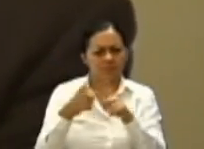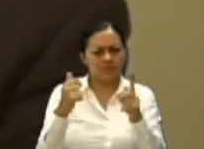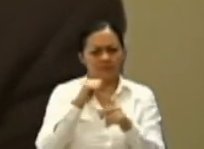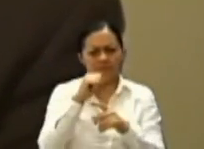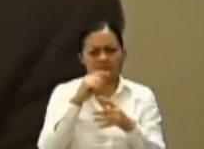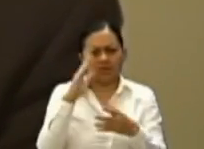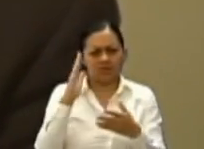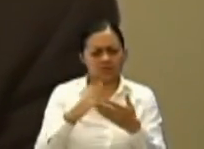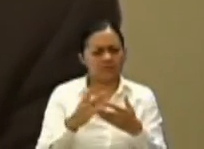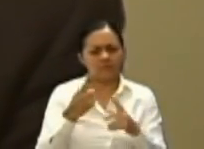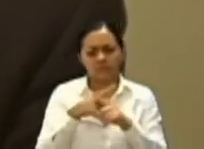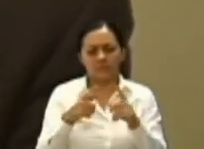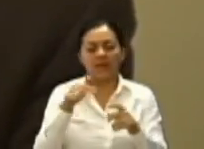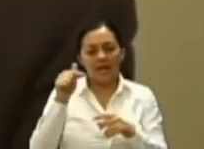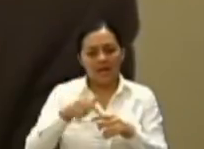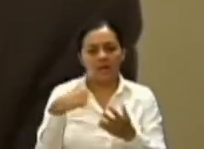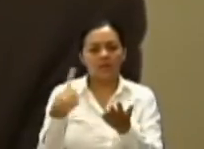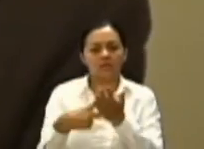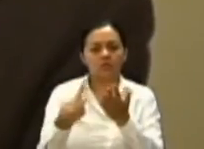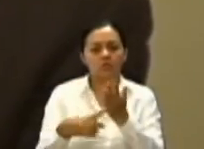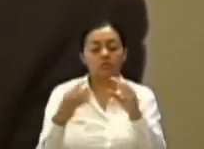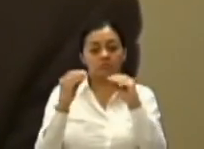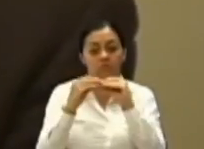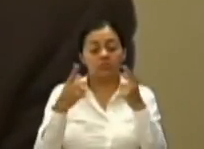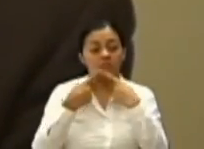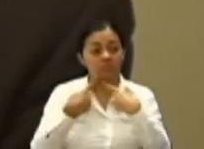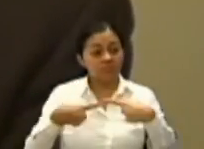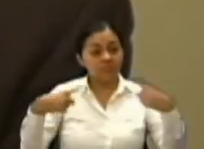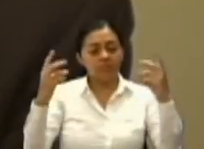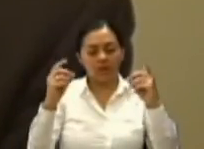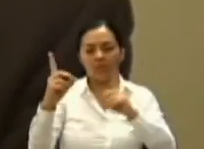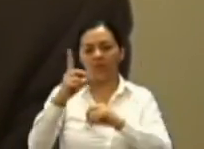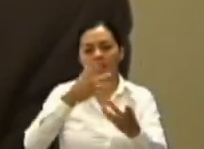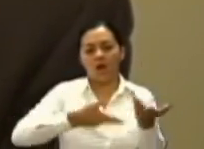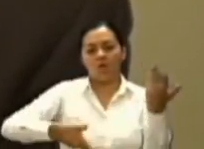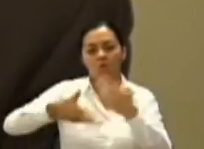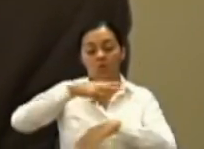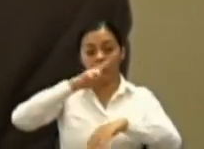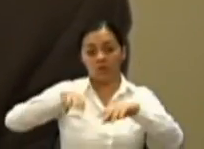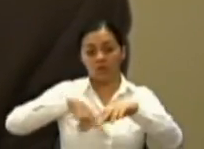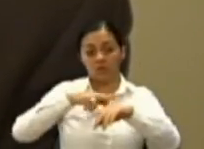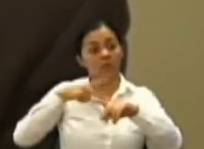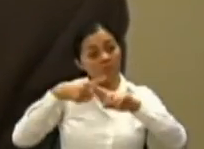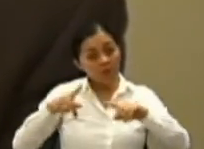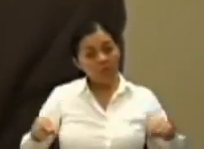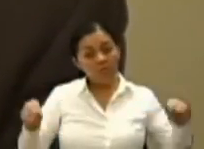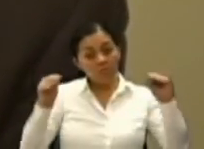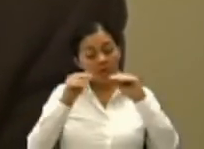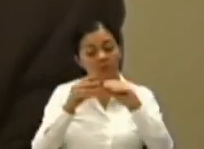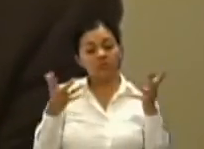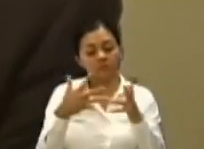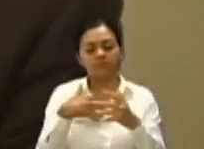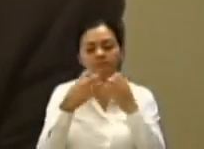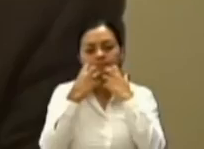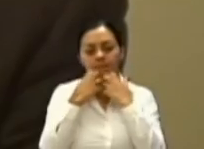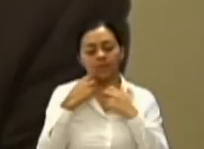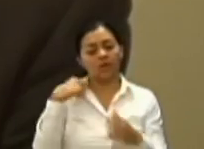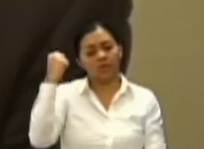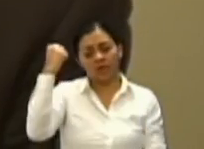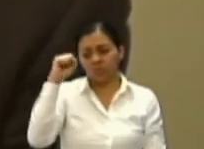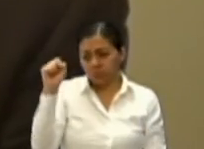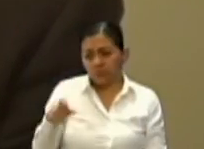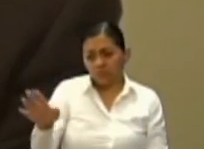miseria eso es lo que está en discusión hemos convocado el mayor de lado nacional nosotros también nos reservamos el derecho de